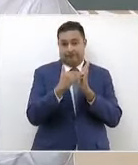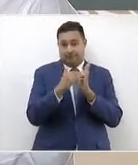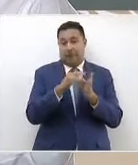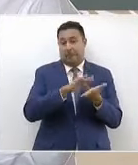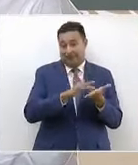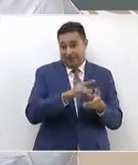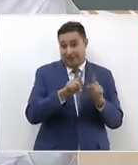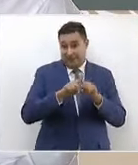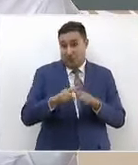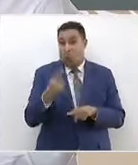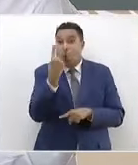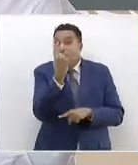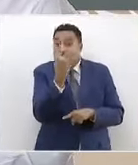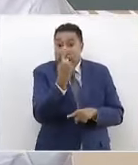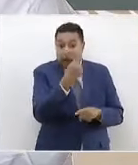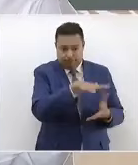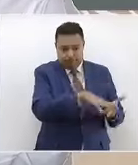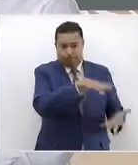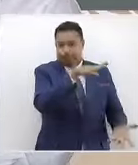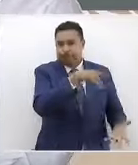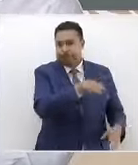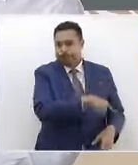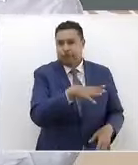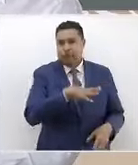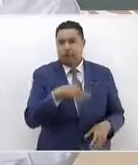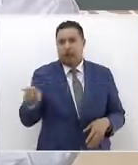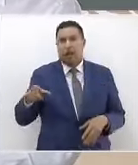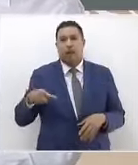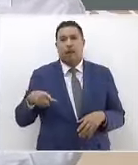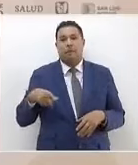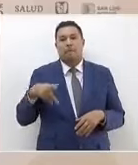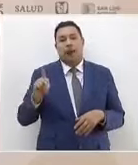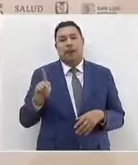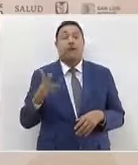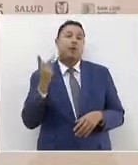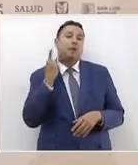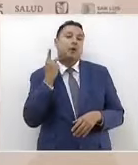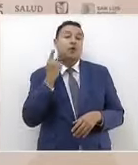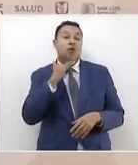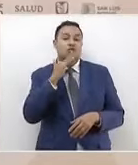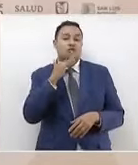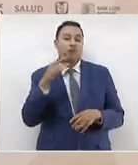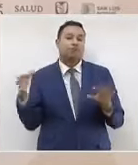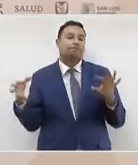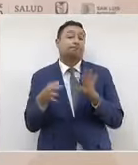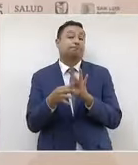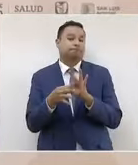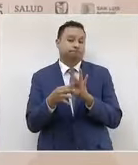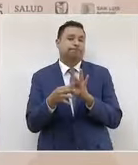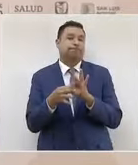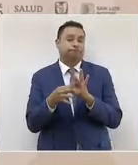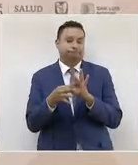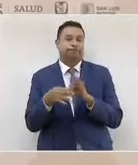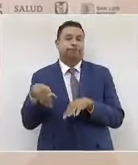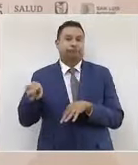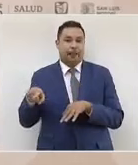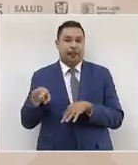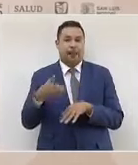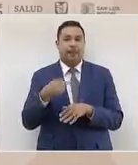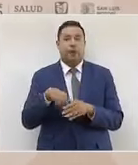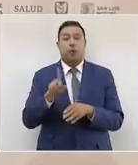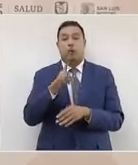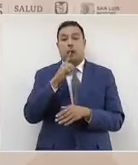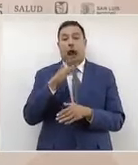medicamentos. Una. Claro, vinculada con políticos corruptos y mediante el